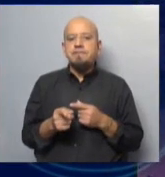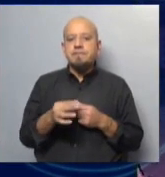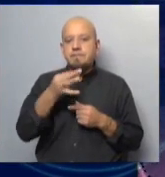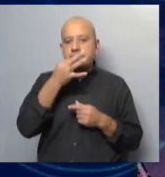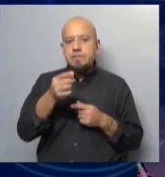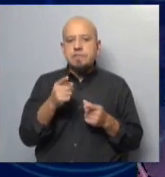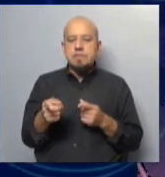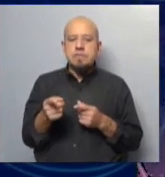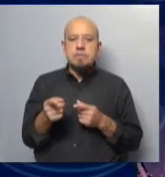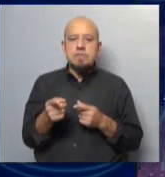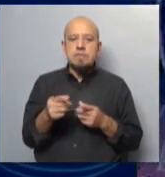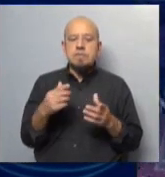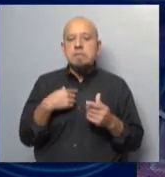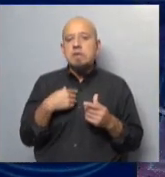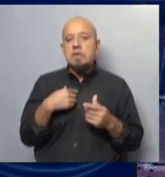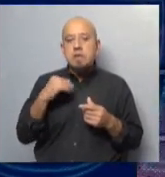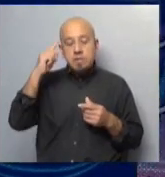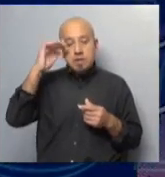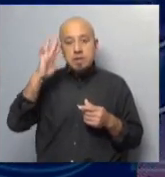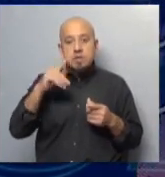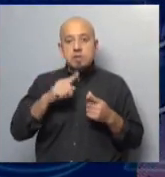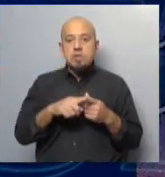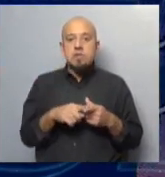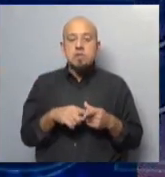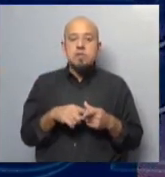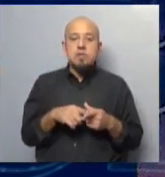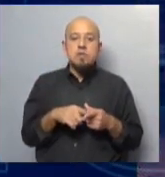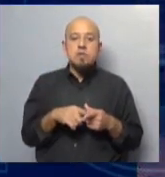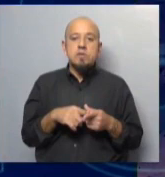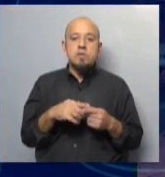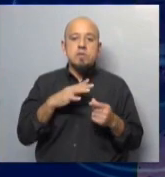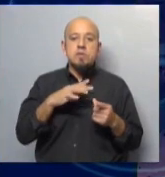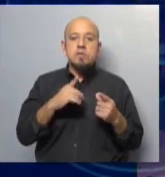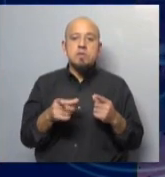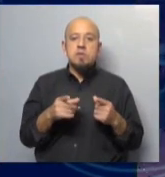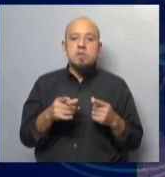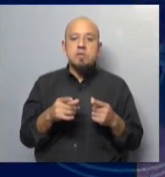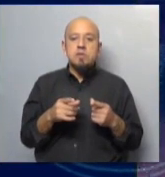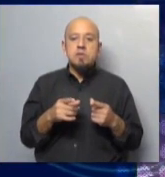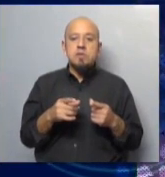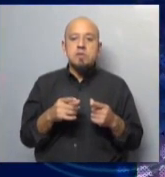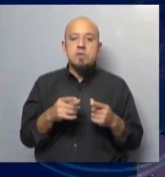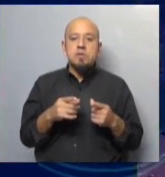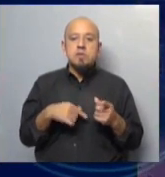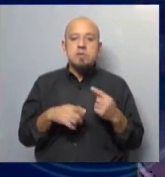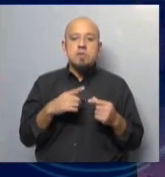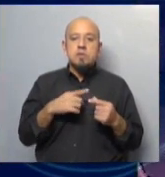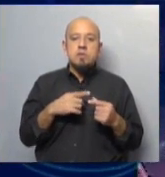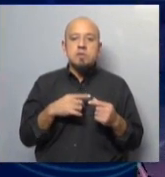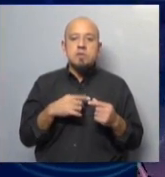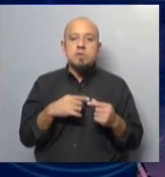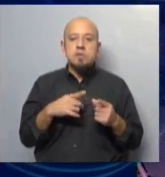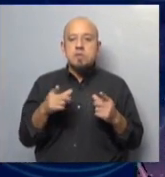Sergio muy bien, que es la autoficción, que es, bueno, que el espectador tendrá que ir allí transitando y viendo, bueno,